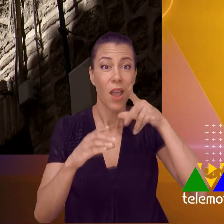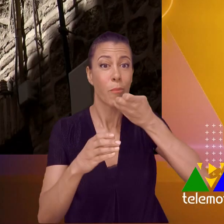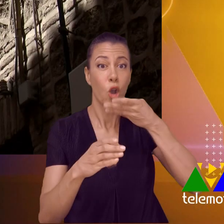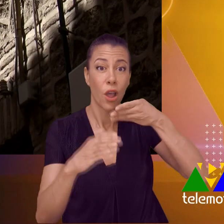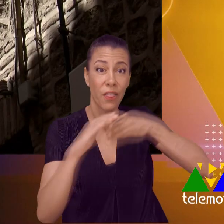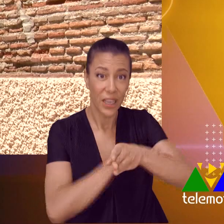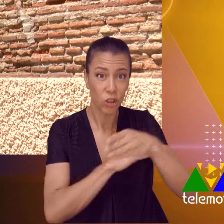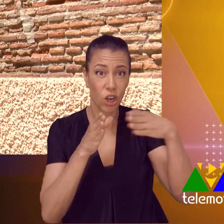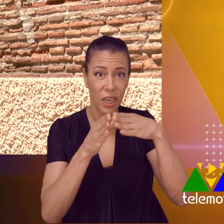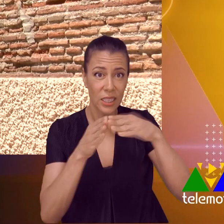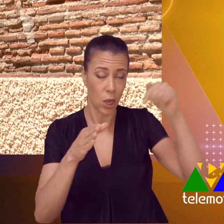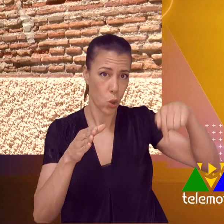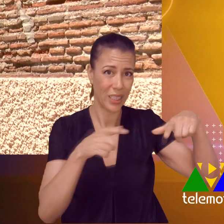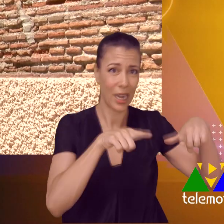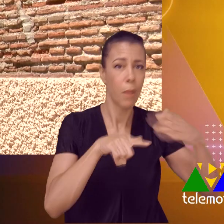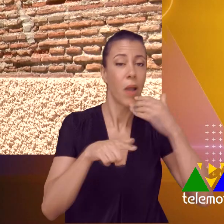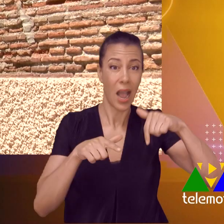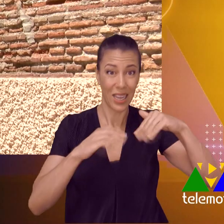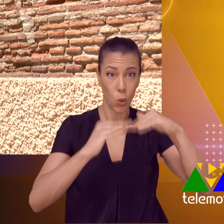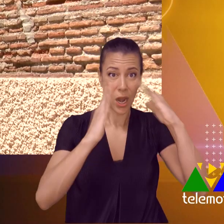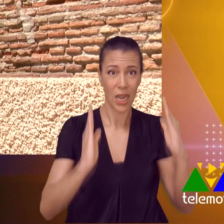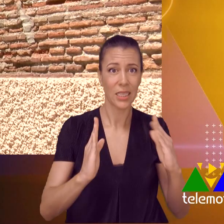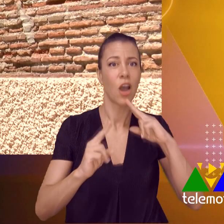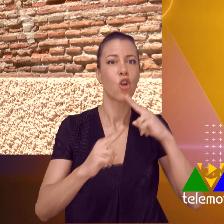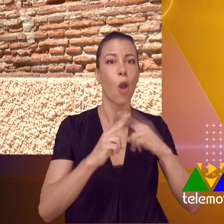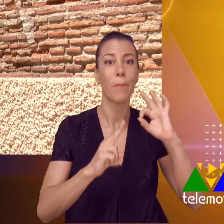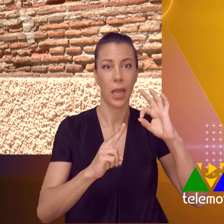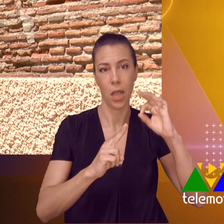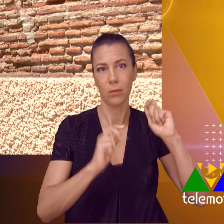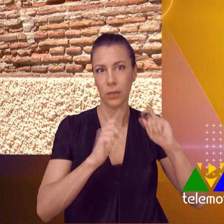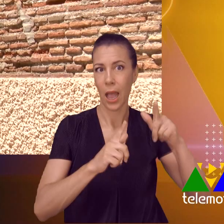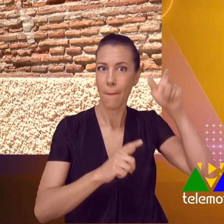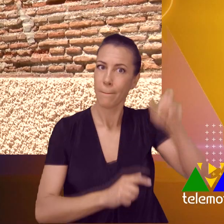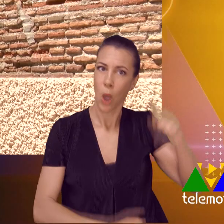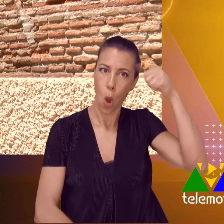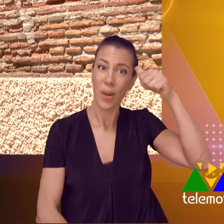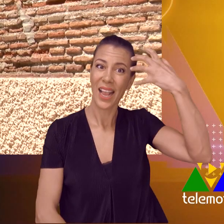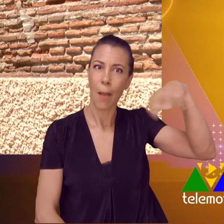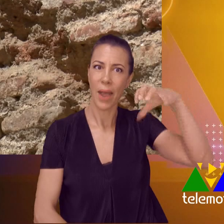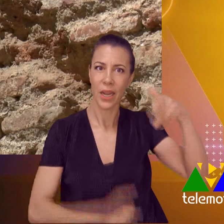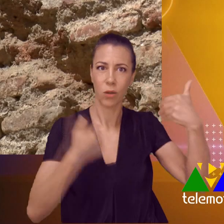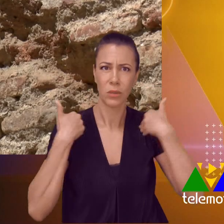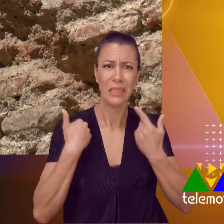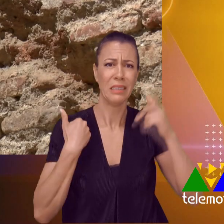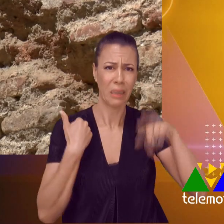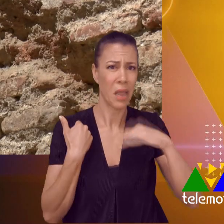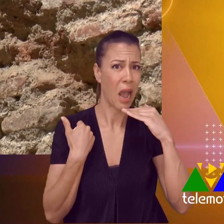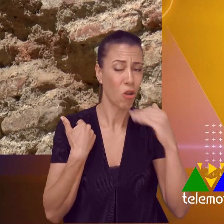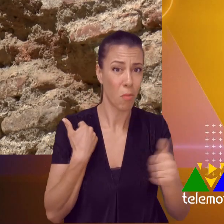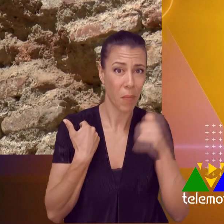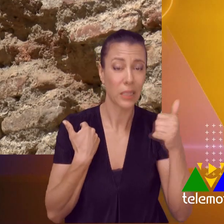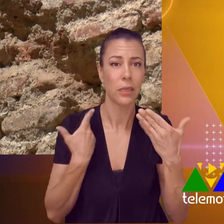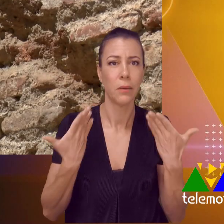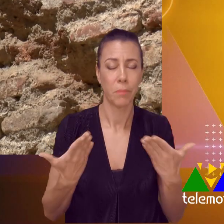iglesia a esta nave. Aquí había una casa, que era la casa del campanero, y aparte de alguna capilla más. El caso es